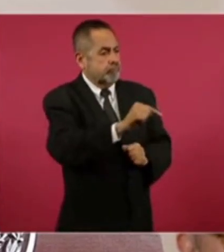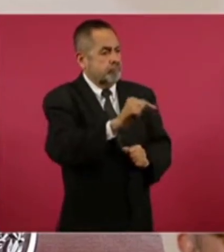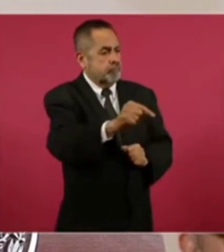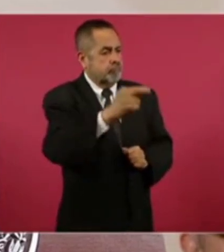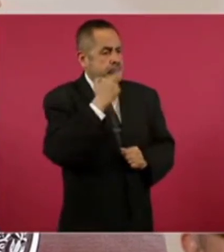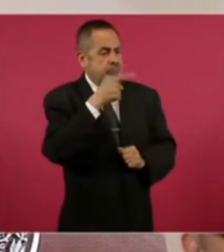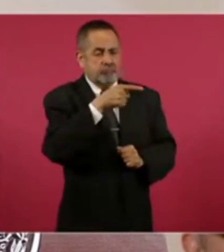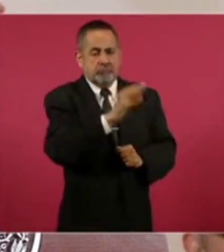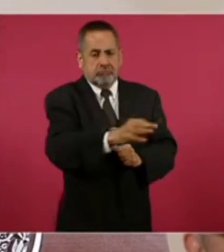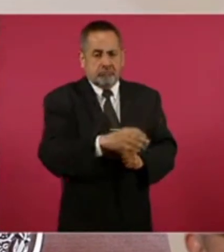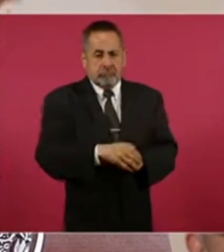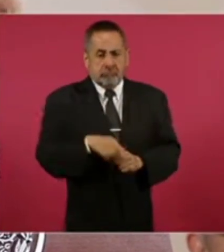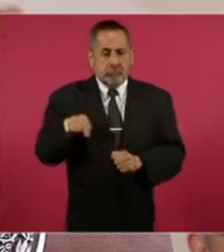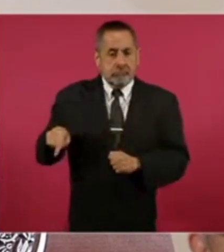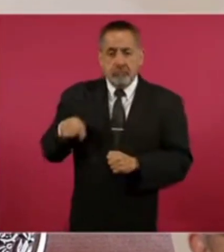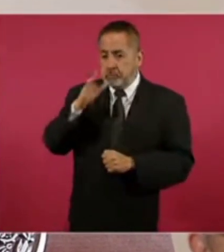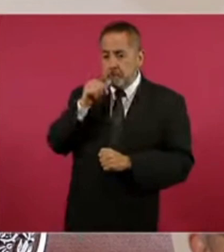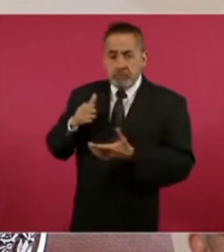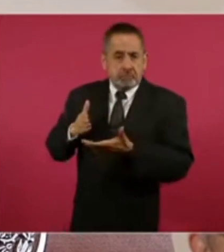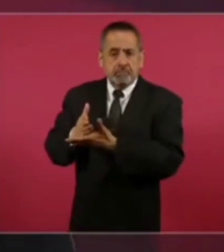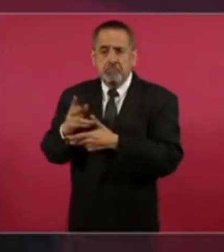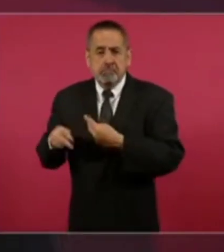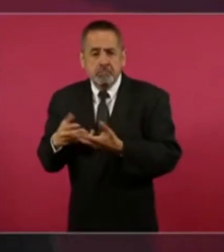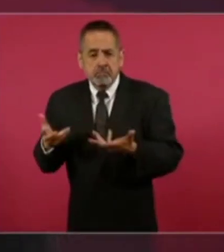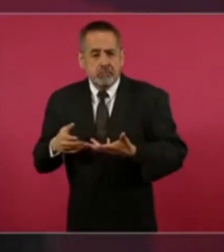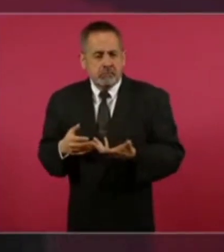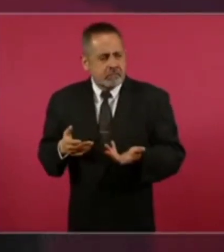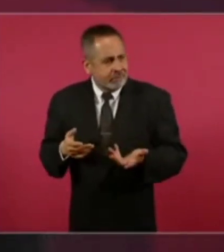al gobierno legal, legítimamente constituido,